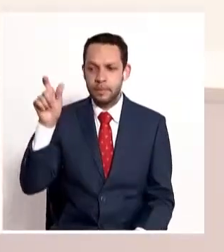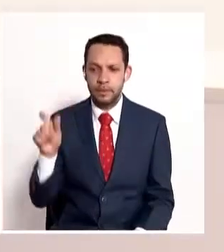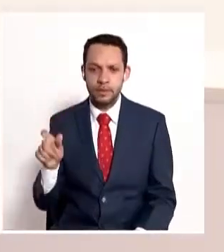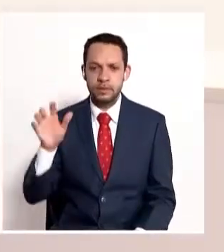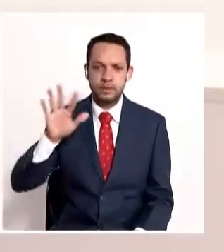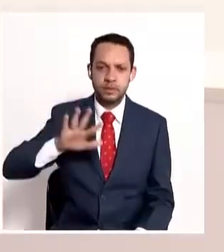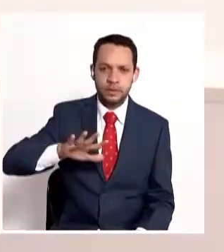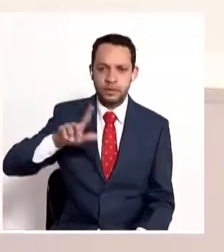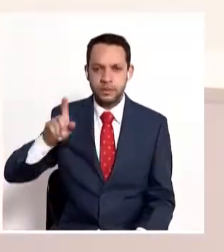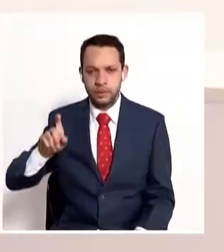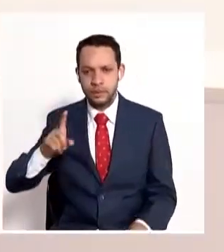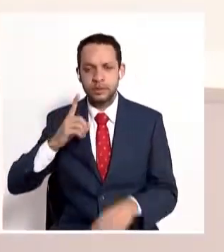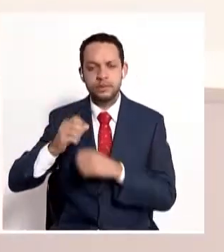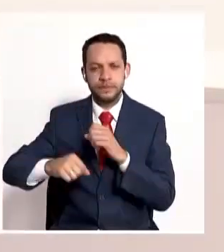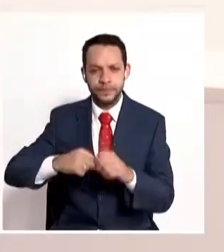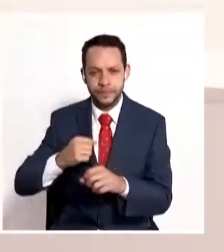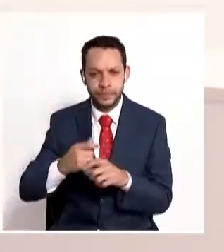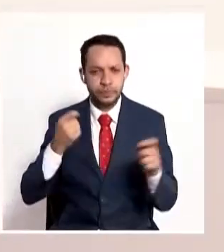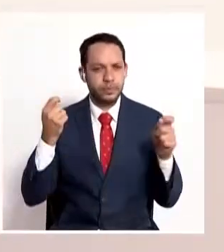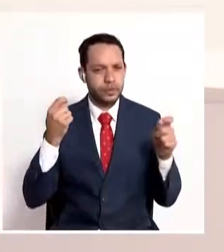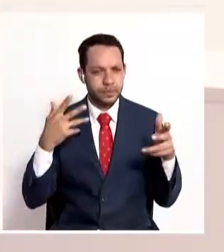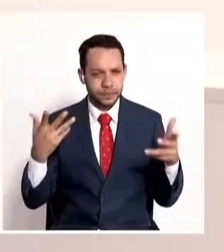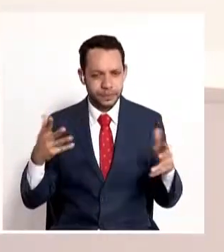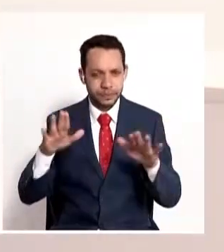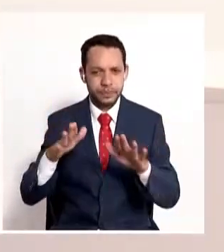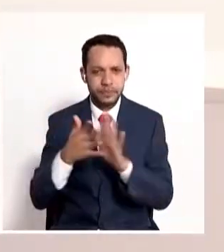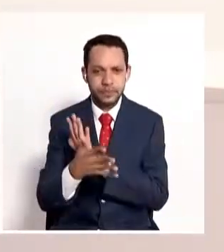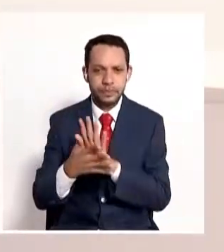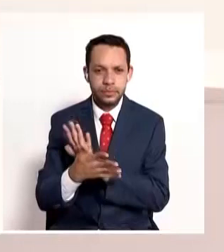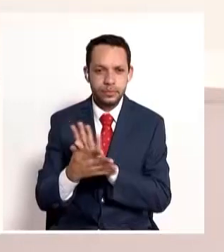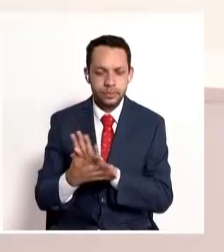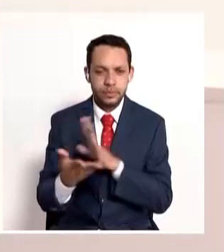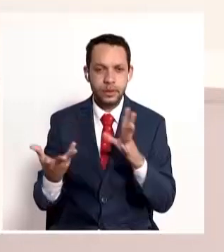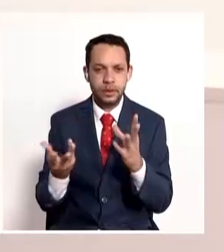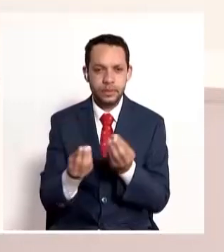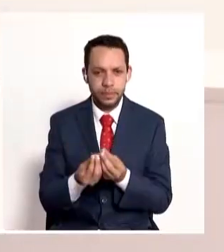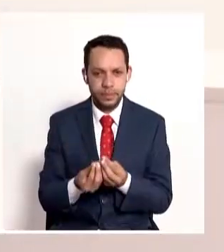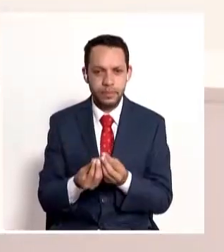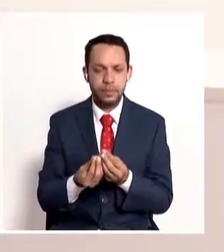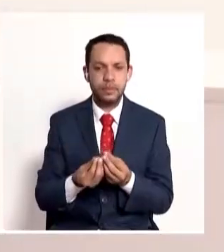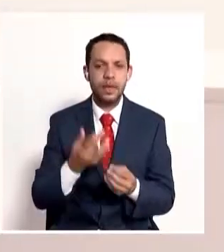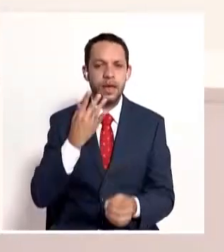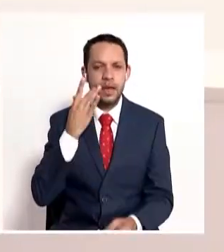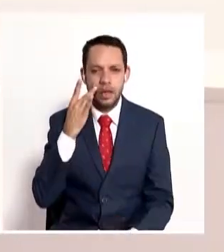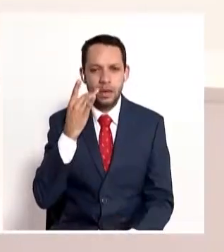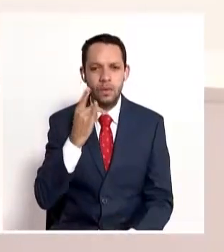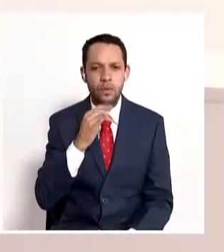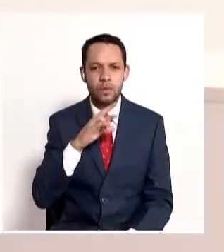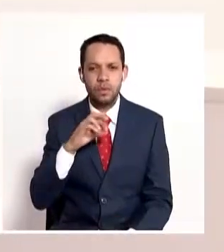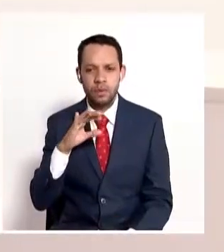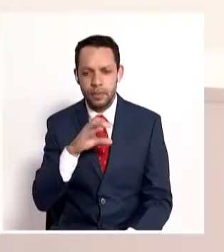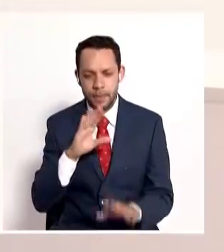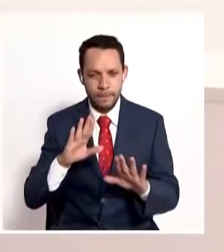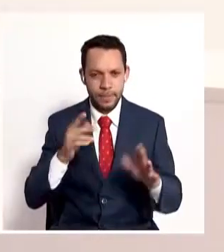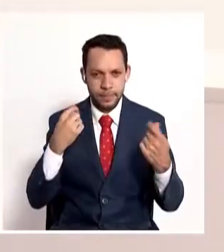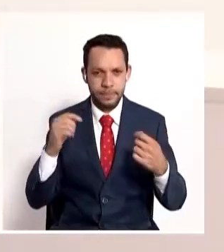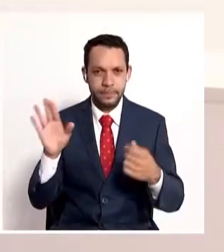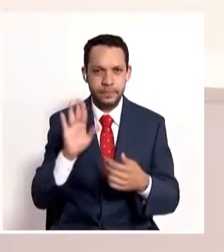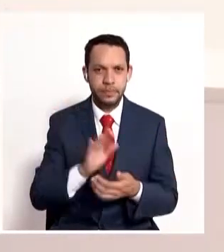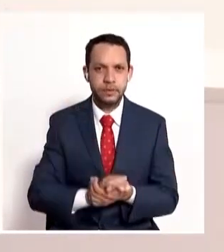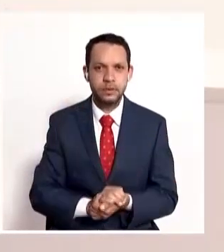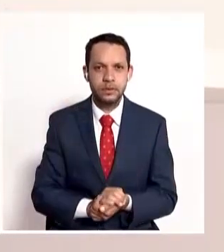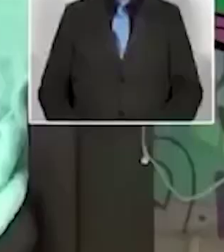desde medellín está estaremos hablando porque es una manifestación de dolor también que es el ácido úrico después de estas notas saludables